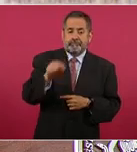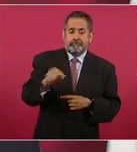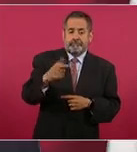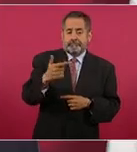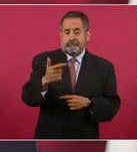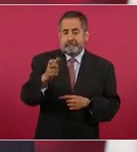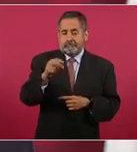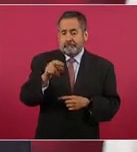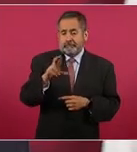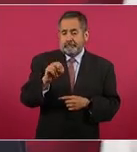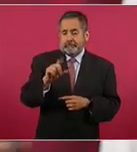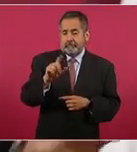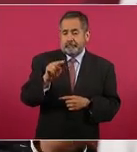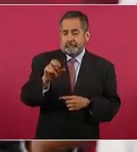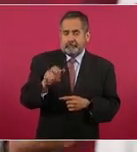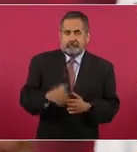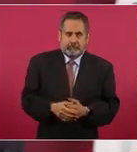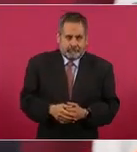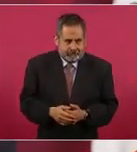Genaro García Luna,